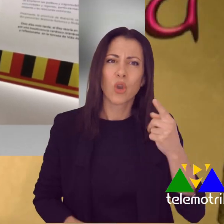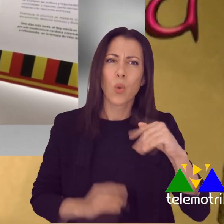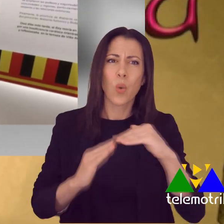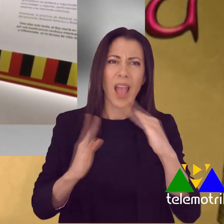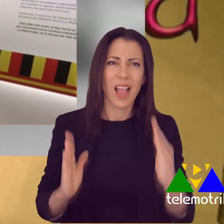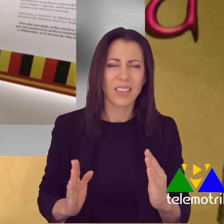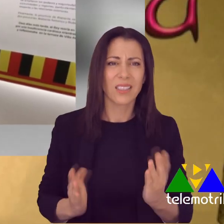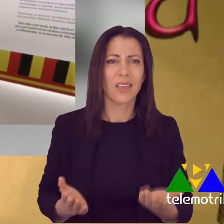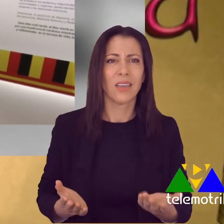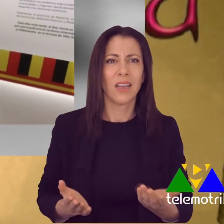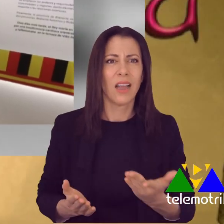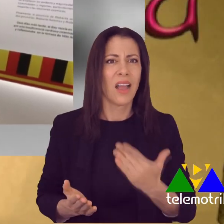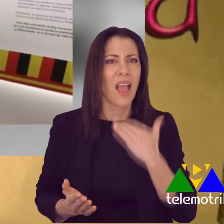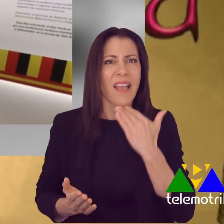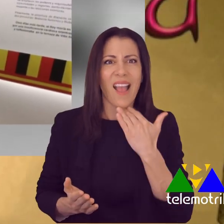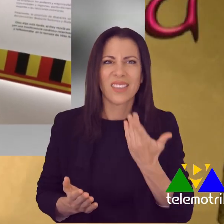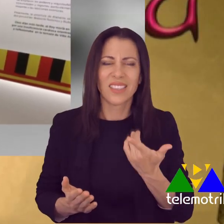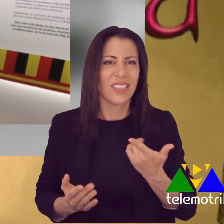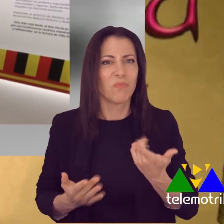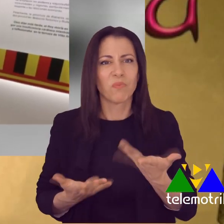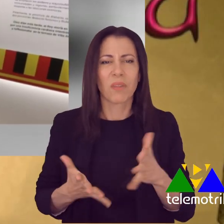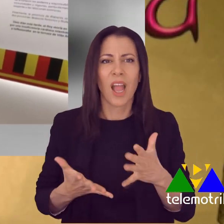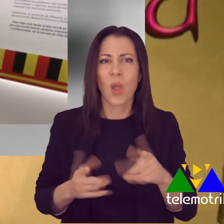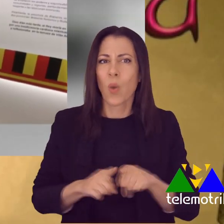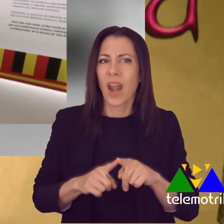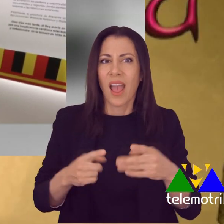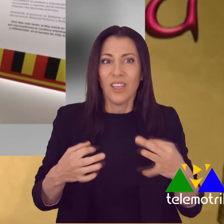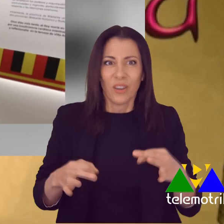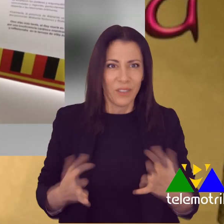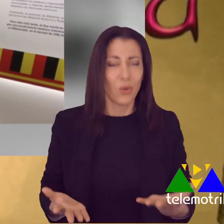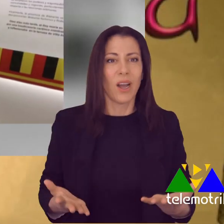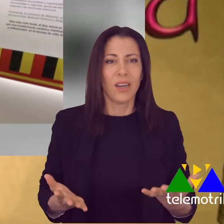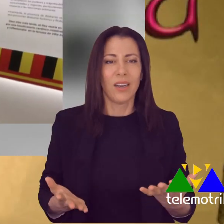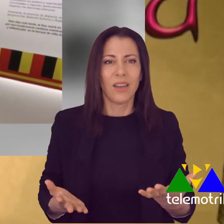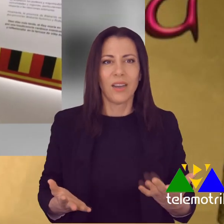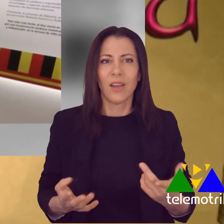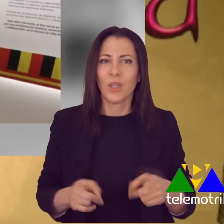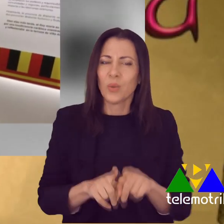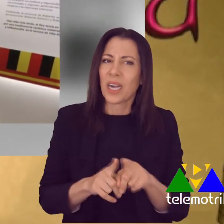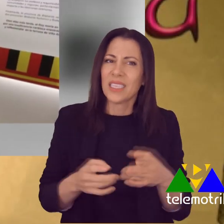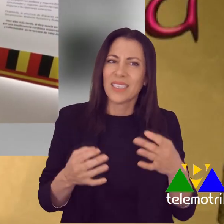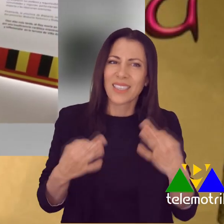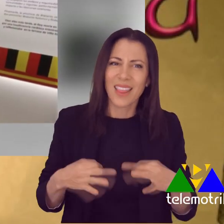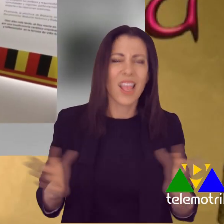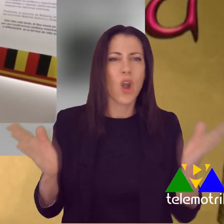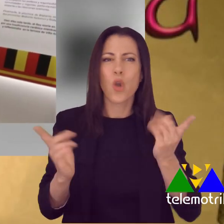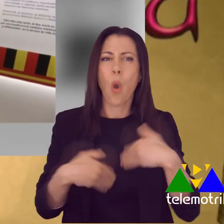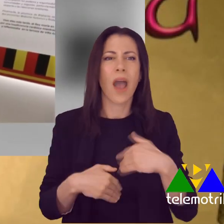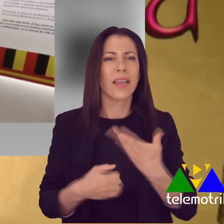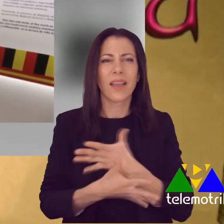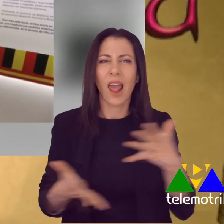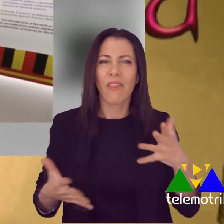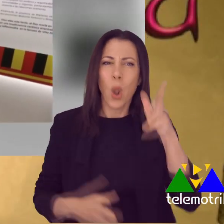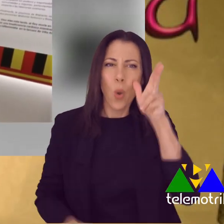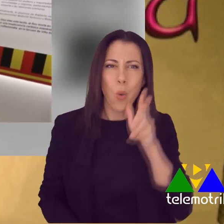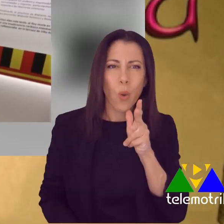casa casi habitual, casi pues muy austera, donde no hay grandes lujos, una